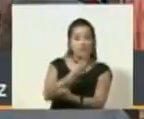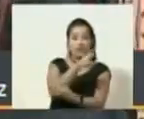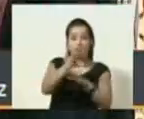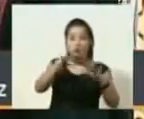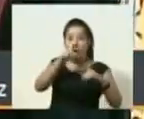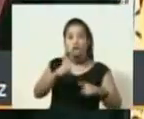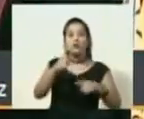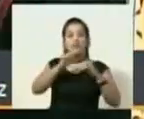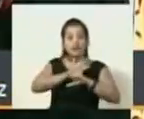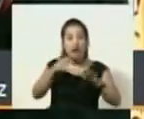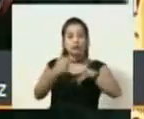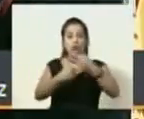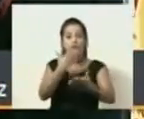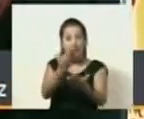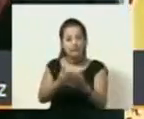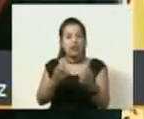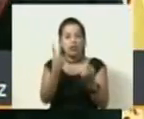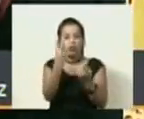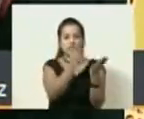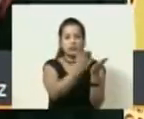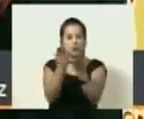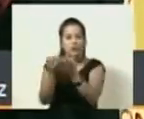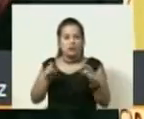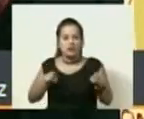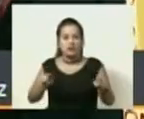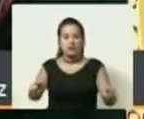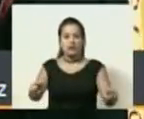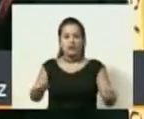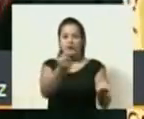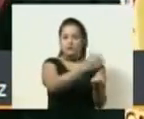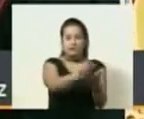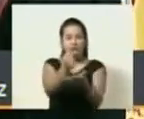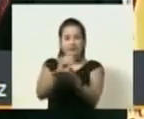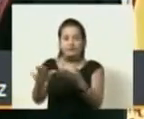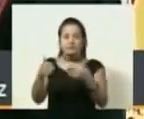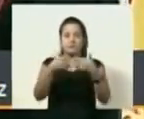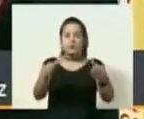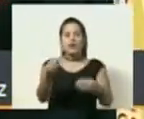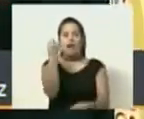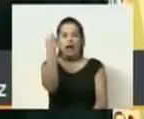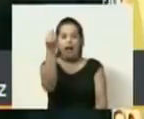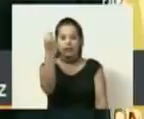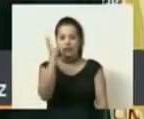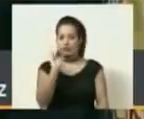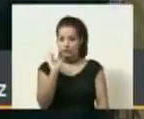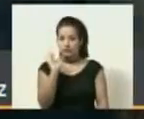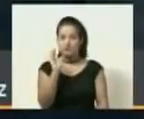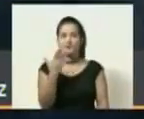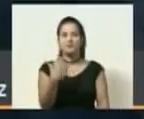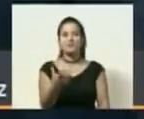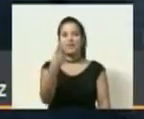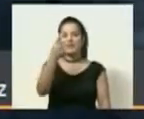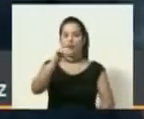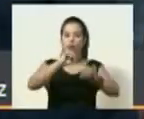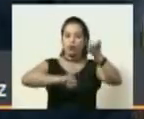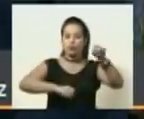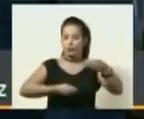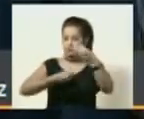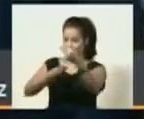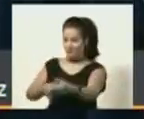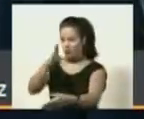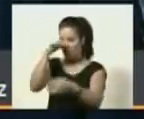dado dos carreras, gratuitas, públicas y de calidad. Aquí te tengo tu segundo título, que Dios te